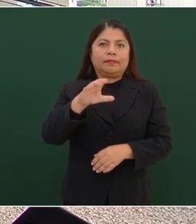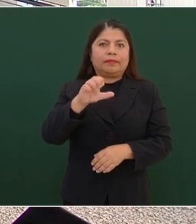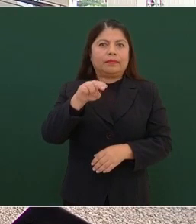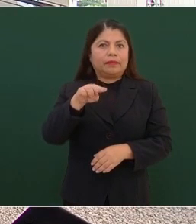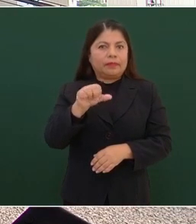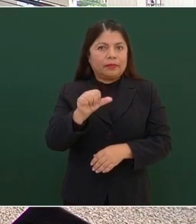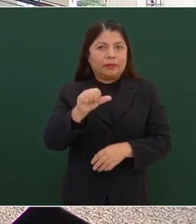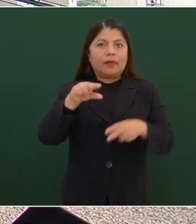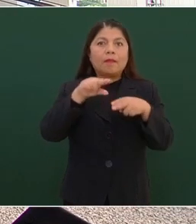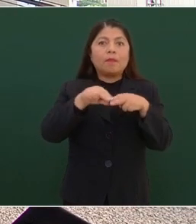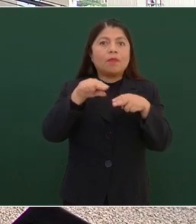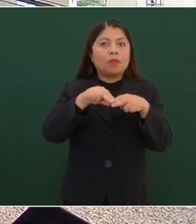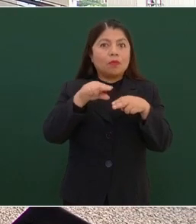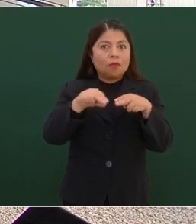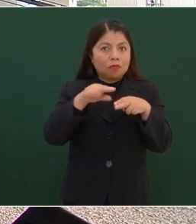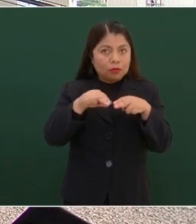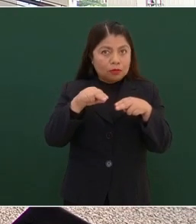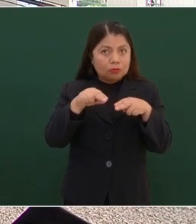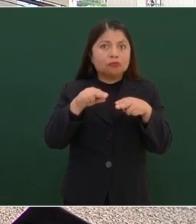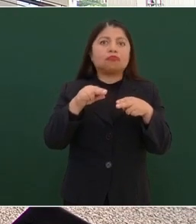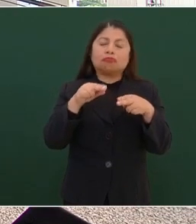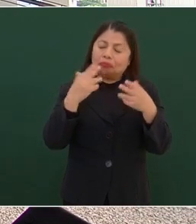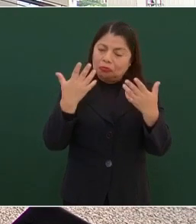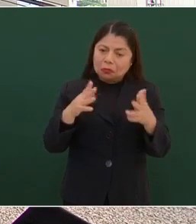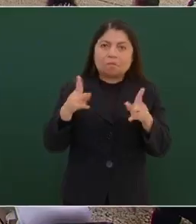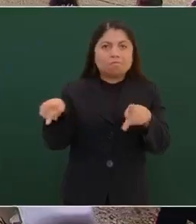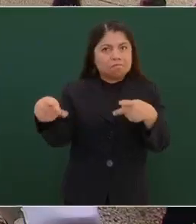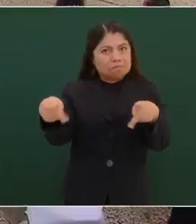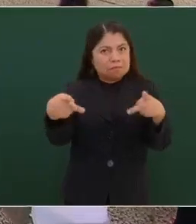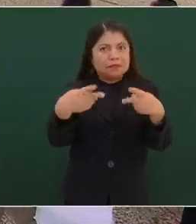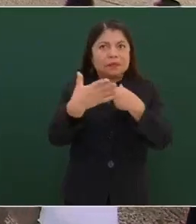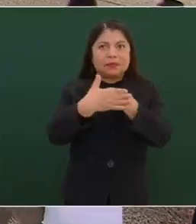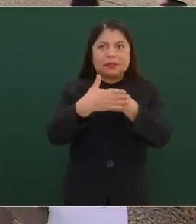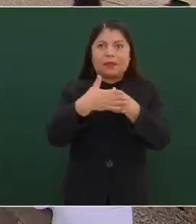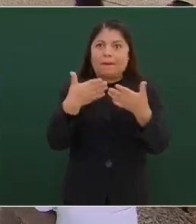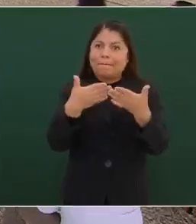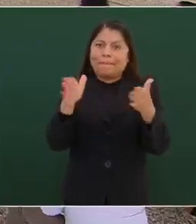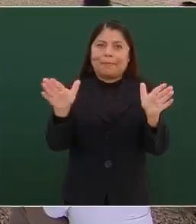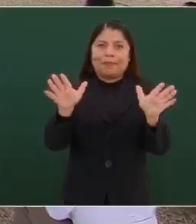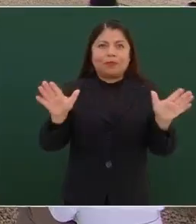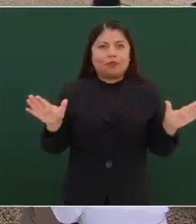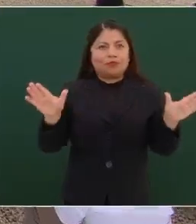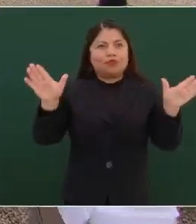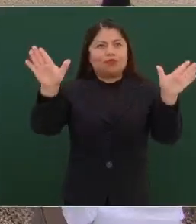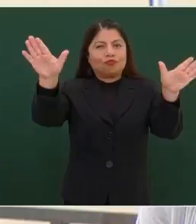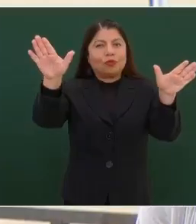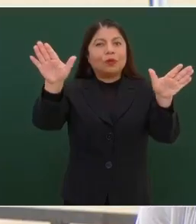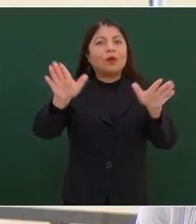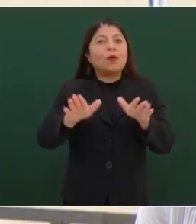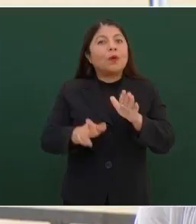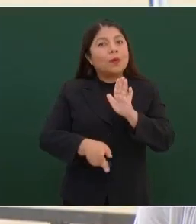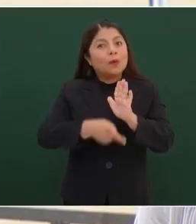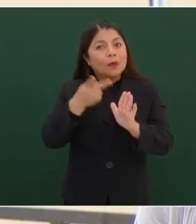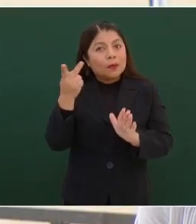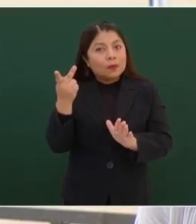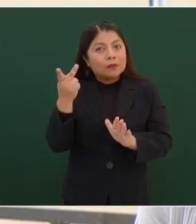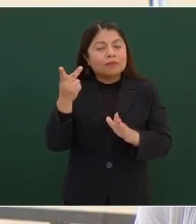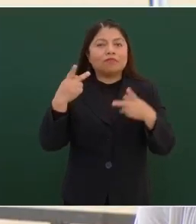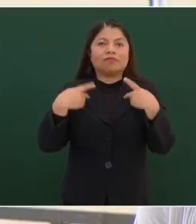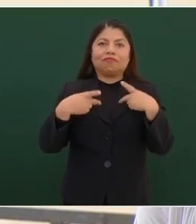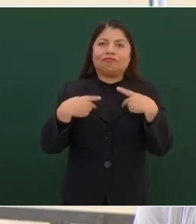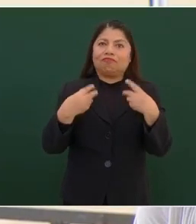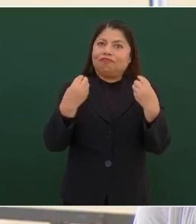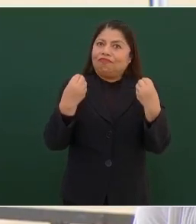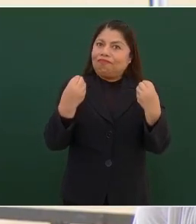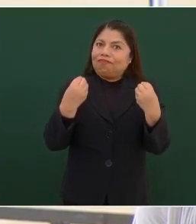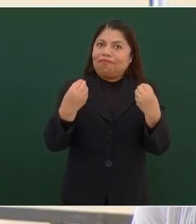despegará, levantará el vuelo nuevamente Mexicana de Aviación. Algunos medios están hablando acerca del impulso que se le está dando a esta nueva línea aérea